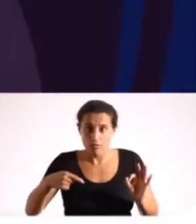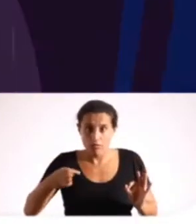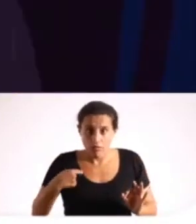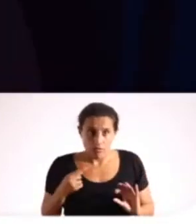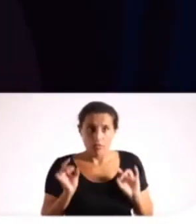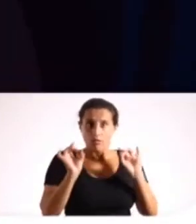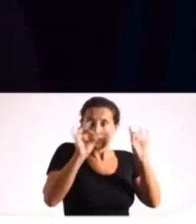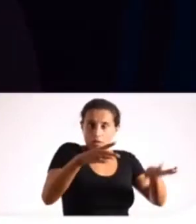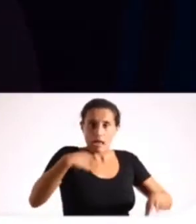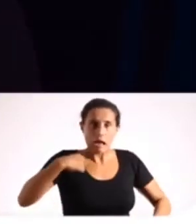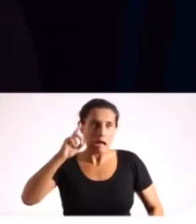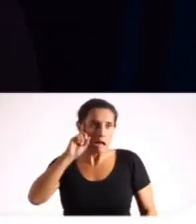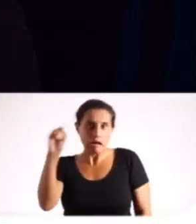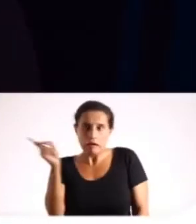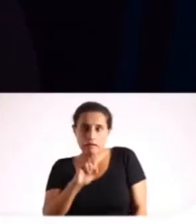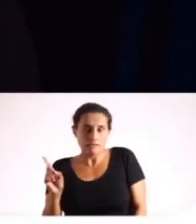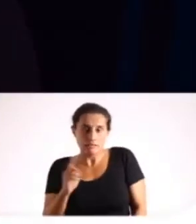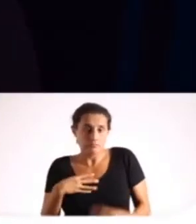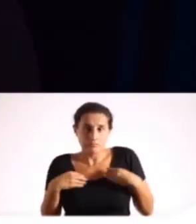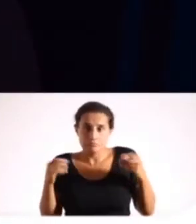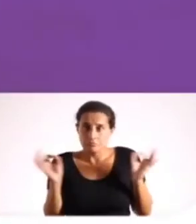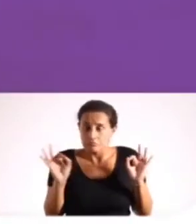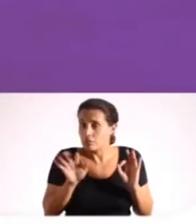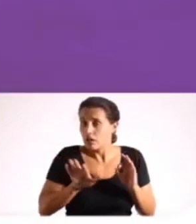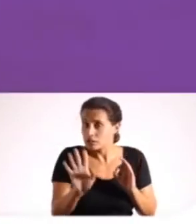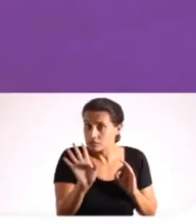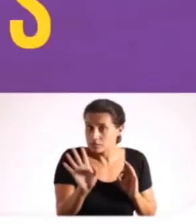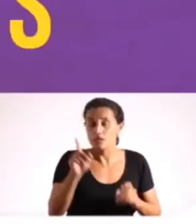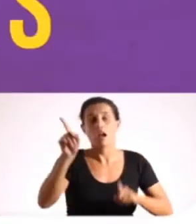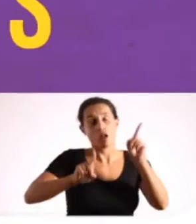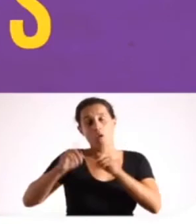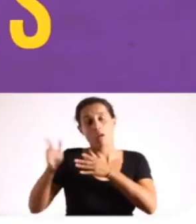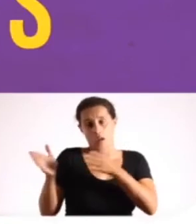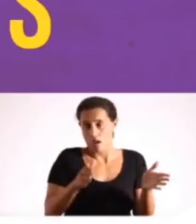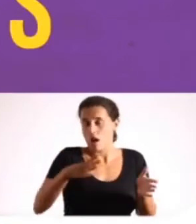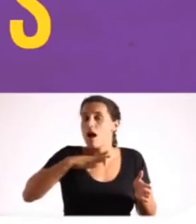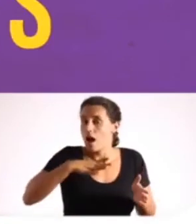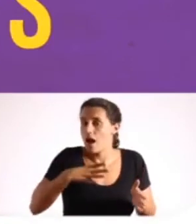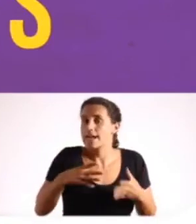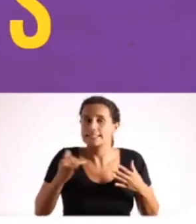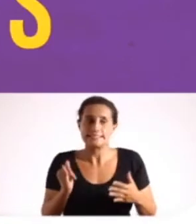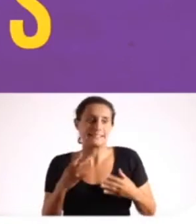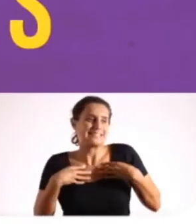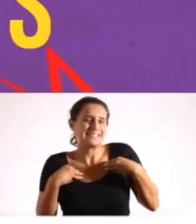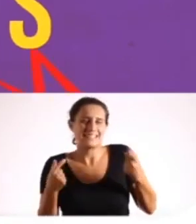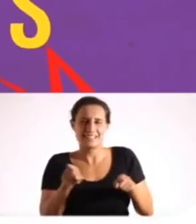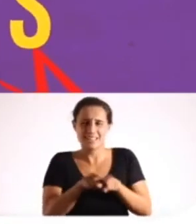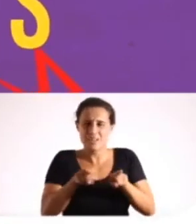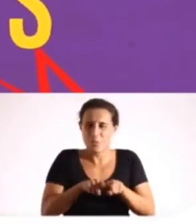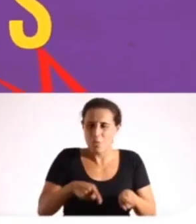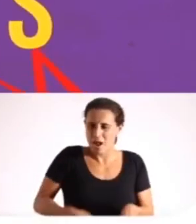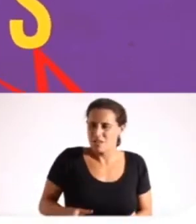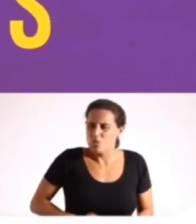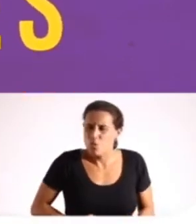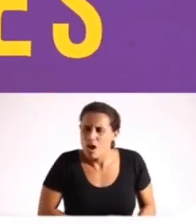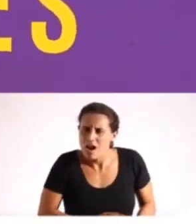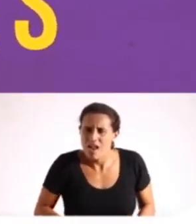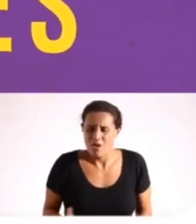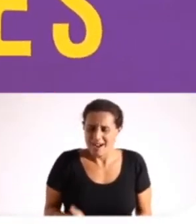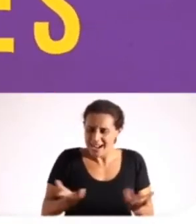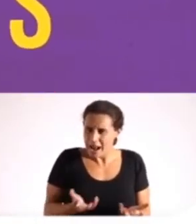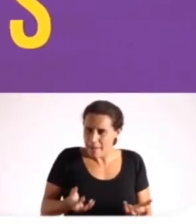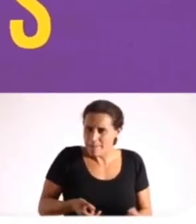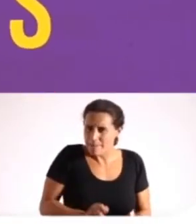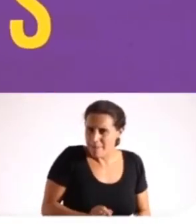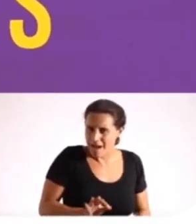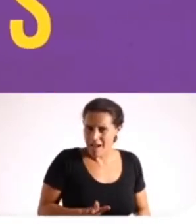que tienen una enfermedad no lo saben y pueden transmitirla. Para aquellos que sí tienen síntomas, puede que experimenten dolor o inflamación alrededor de los